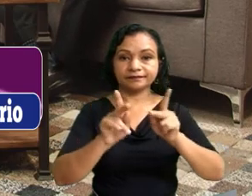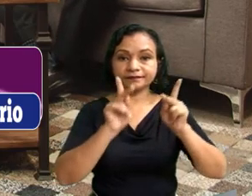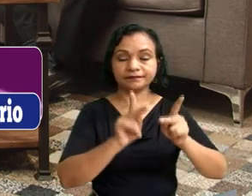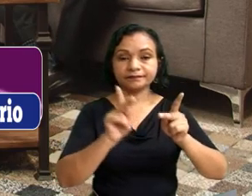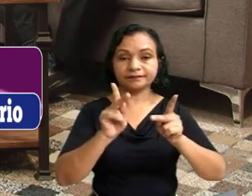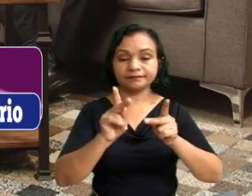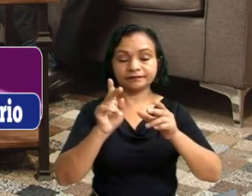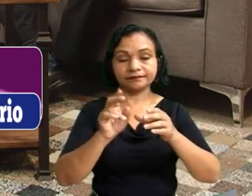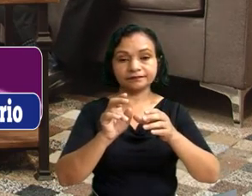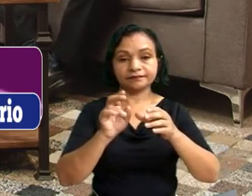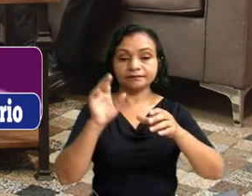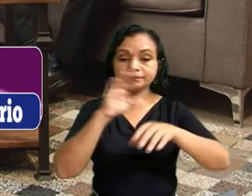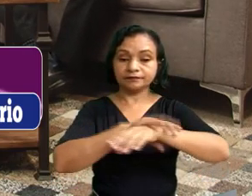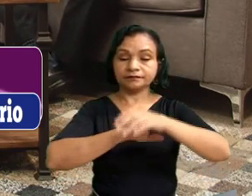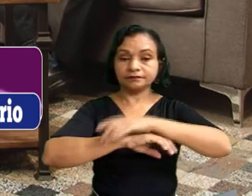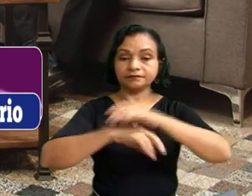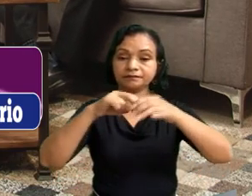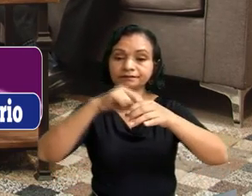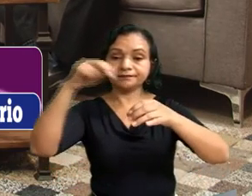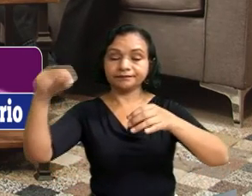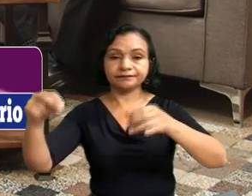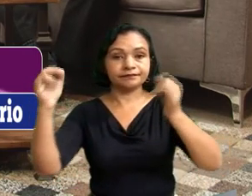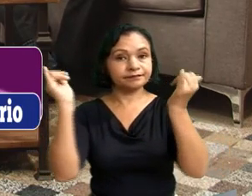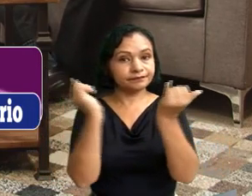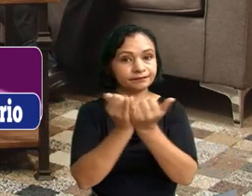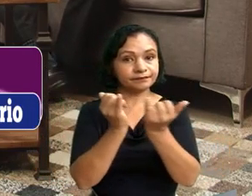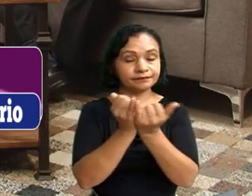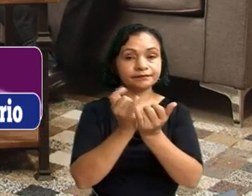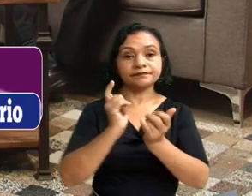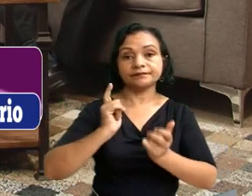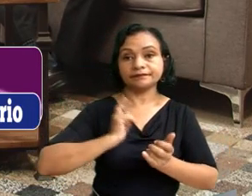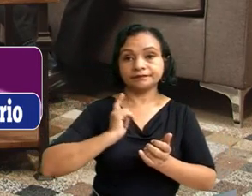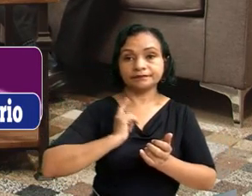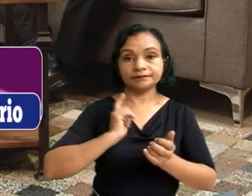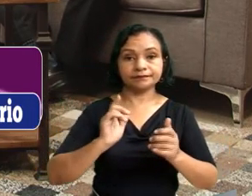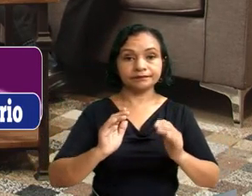excarcelado antes de la ley de mi tía pero que tenían